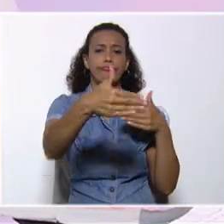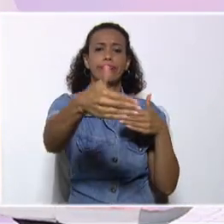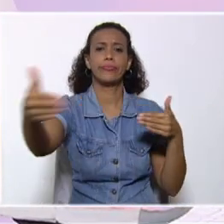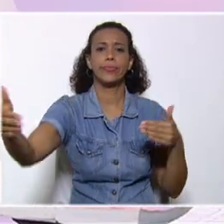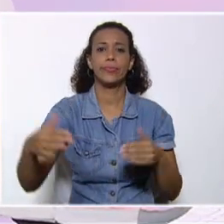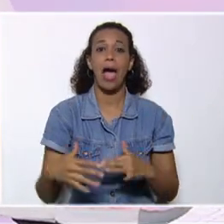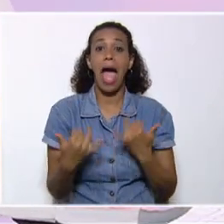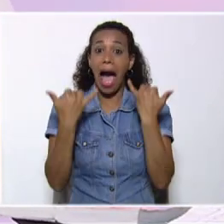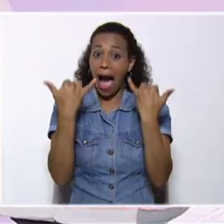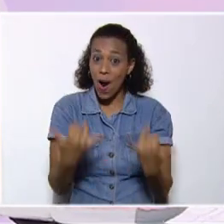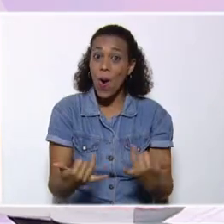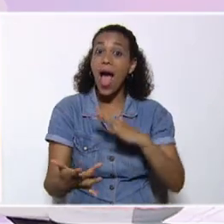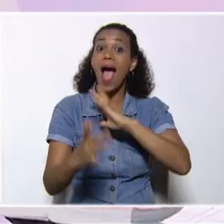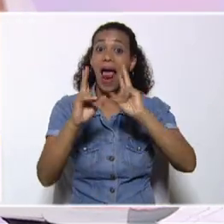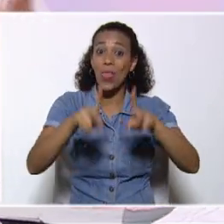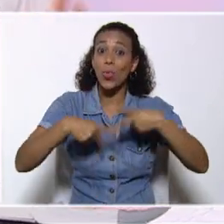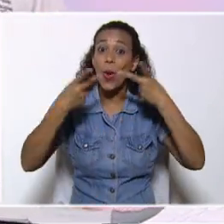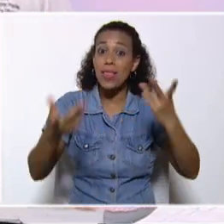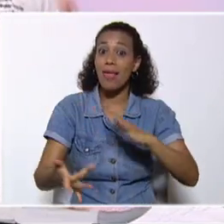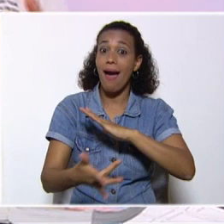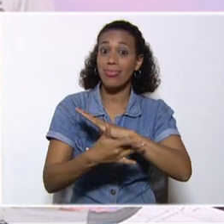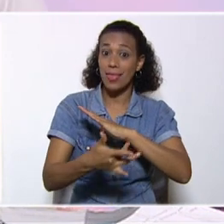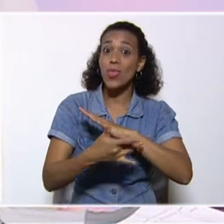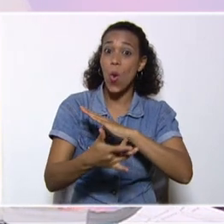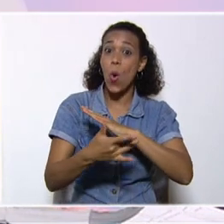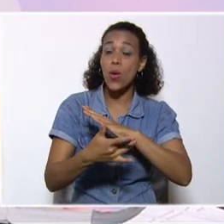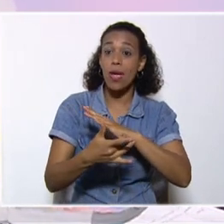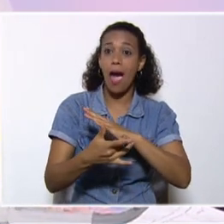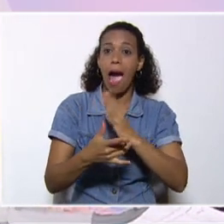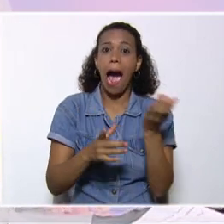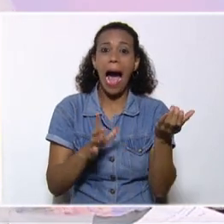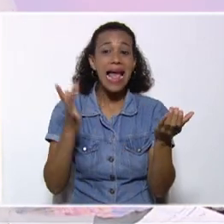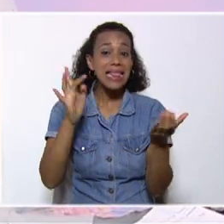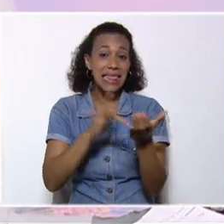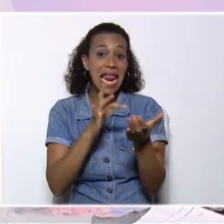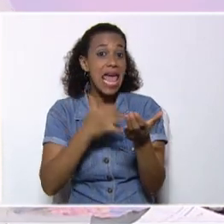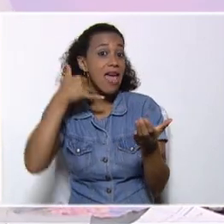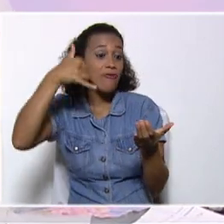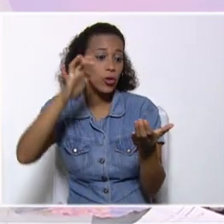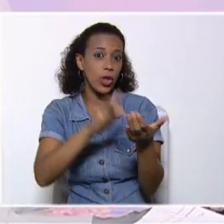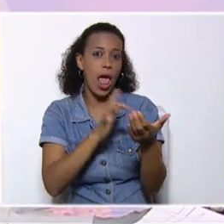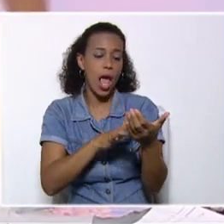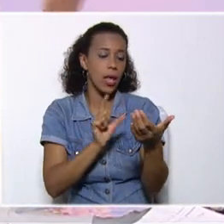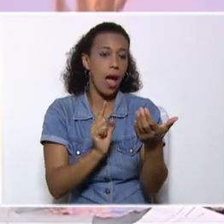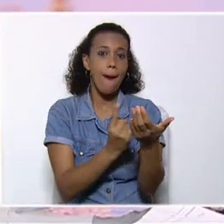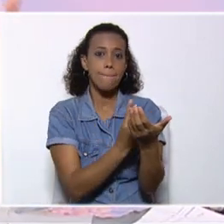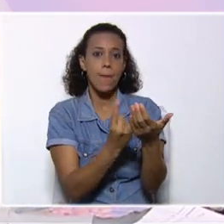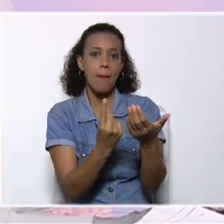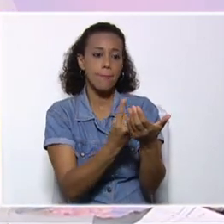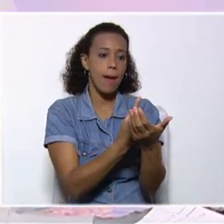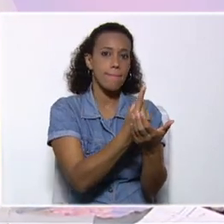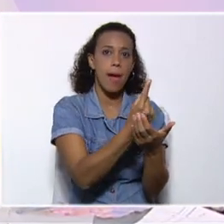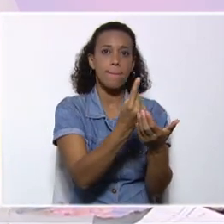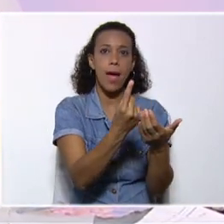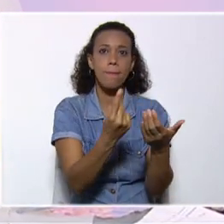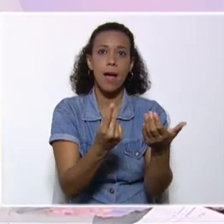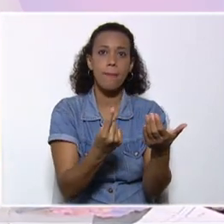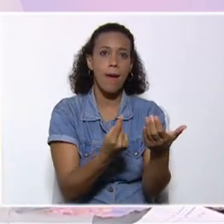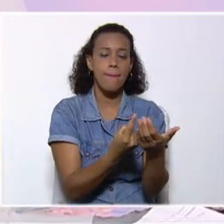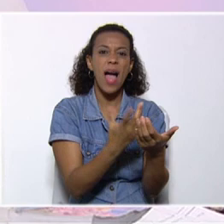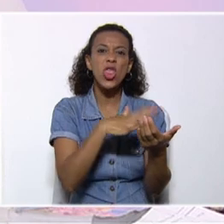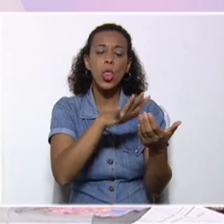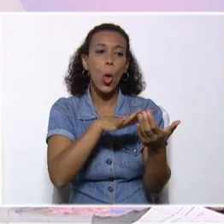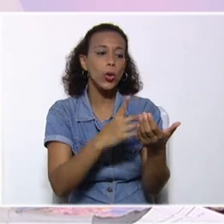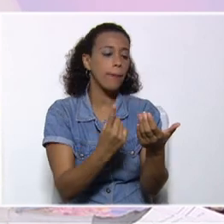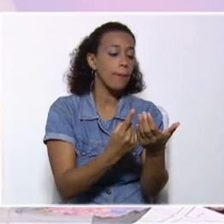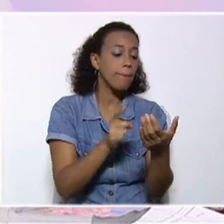actualidad y con los avances tecnológicos, pues ya disponemos de GPS y disponemos de otros equipos y tecnología que